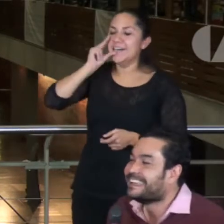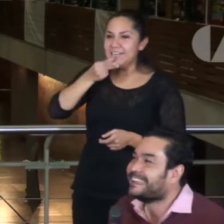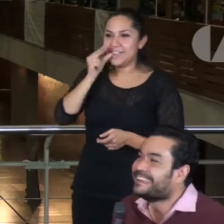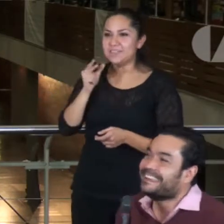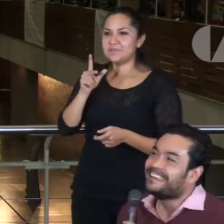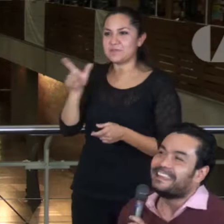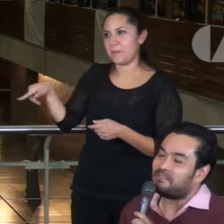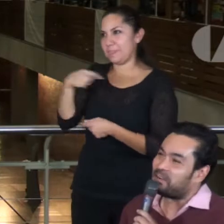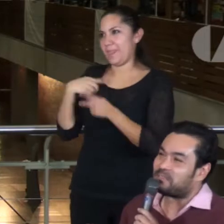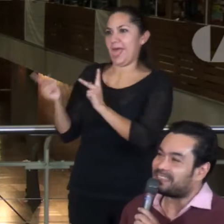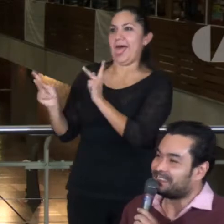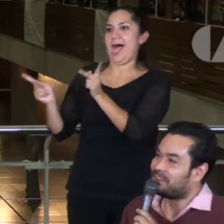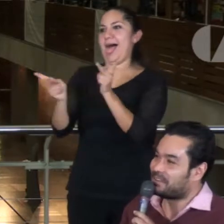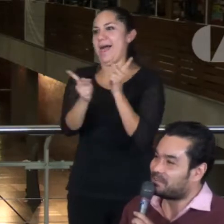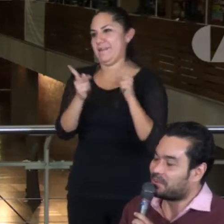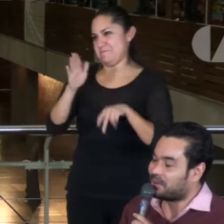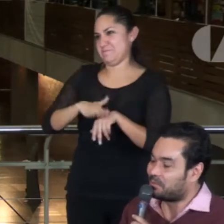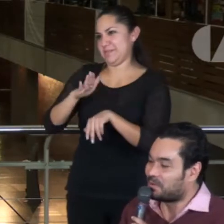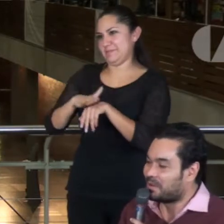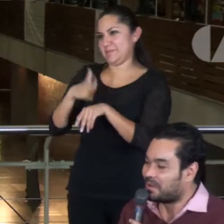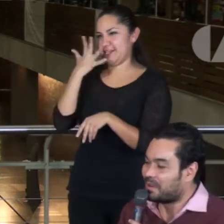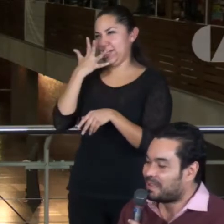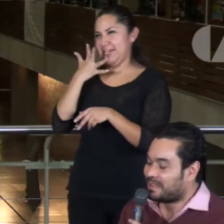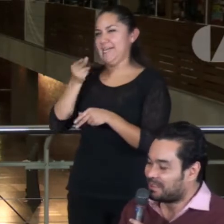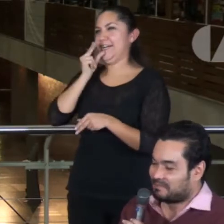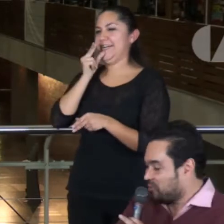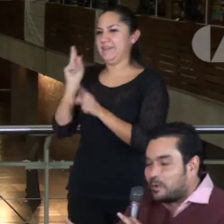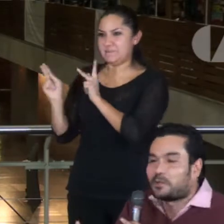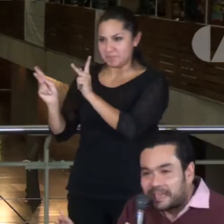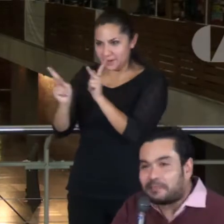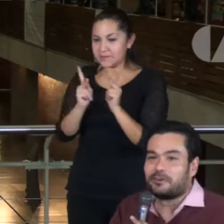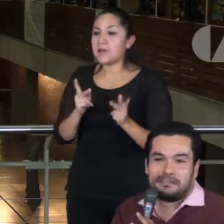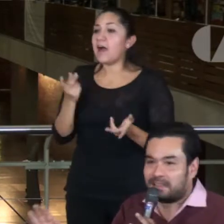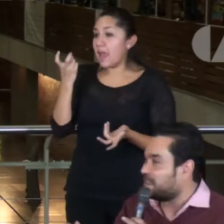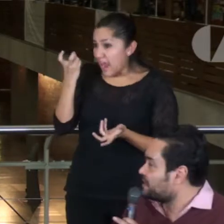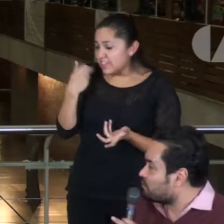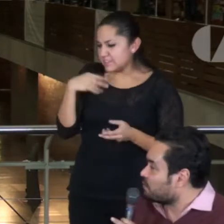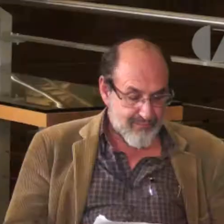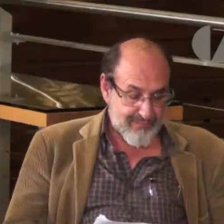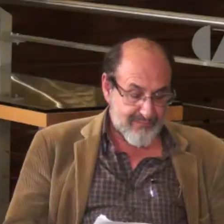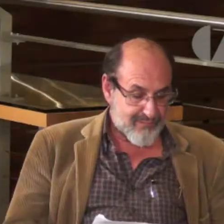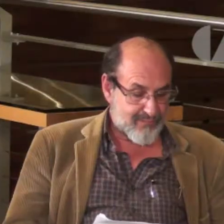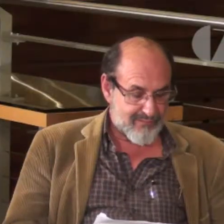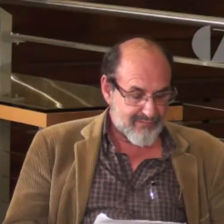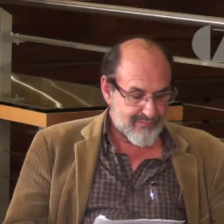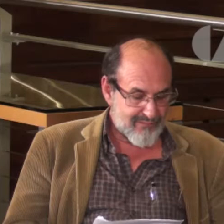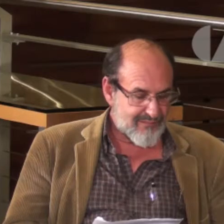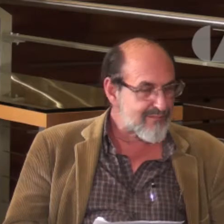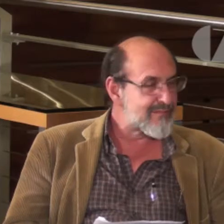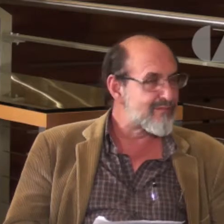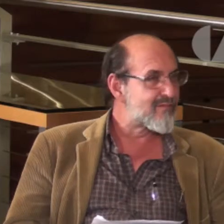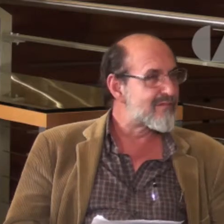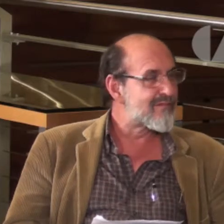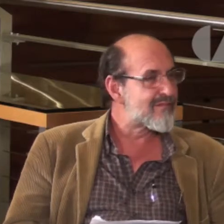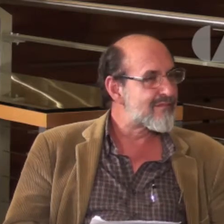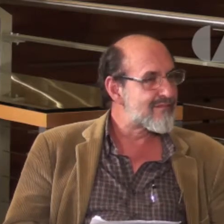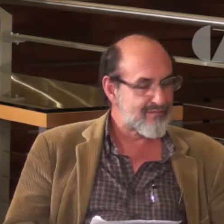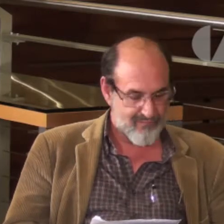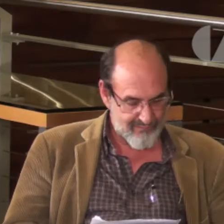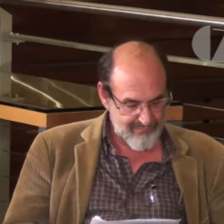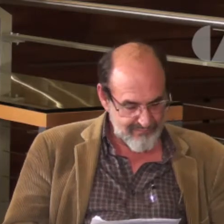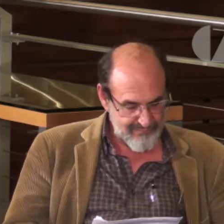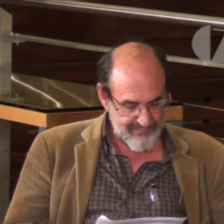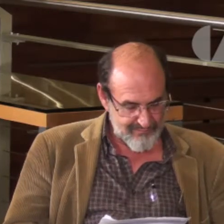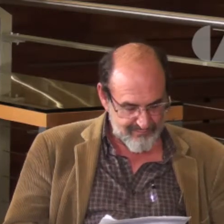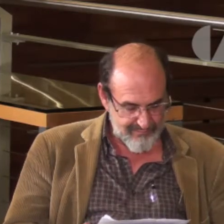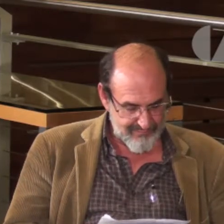y bueno pues así fue como como pues cómo quedó ahí quedamos platicando y nos hicimos amigos